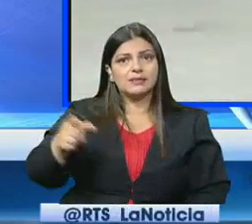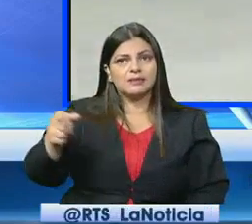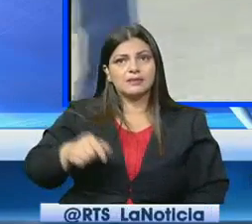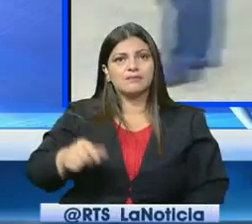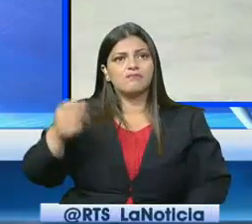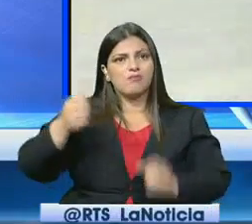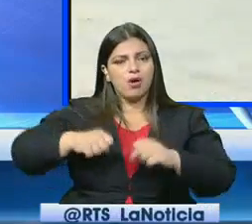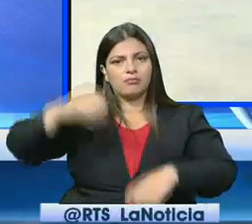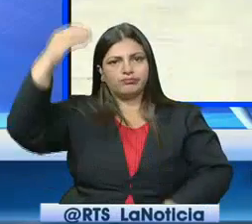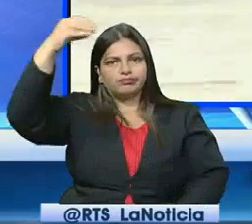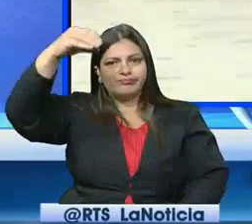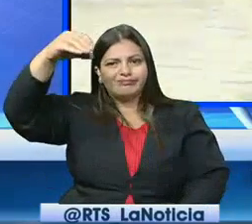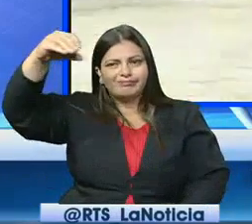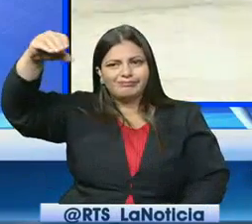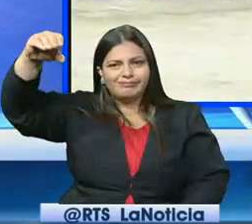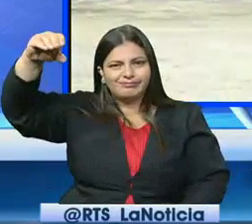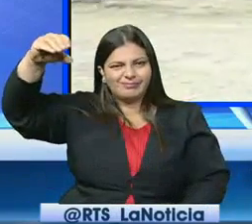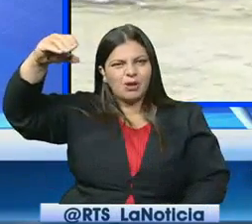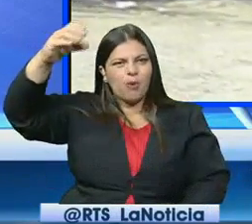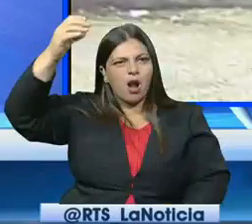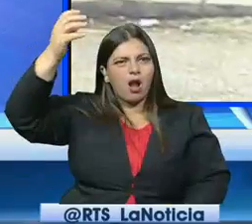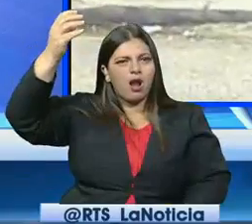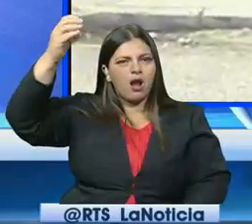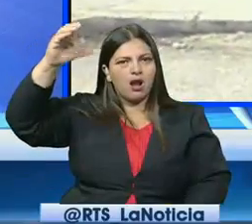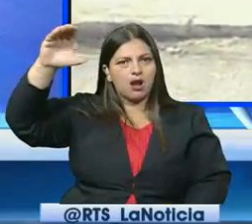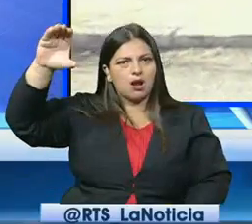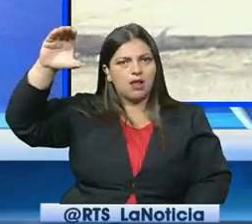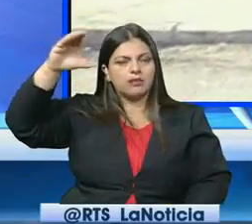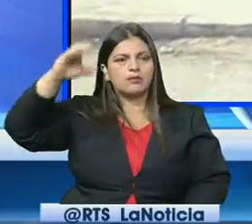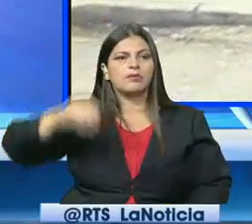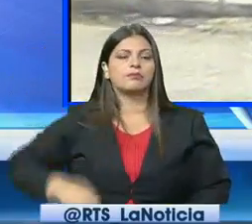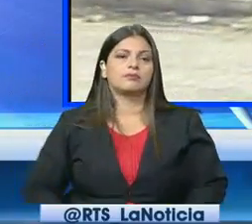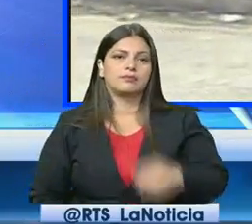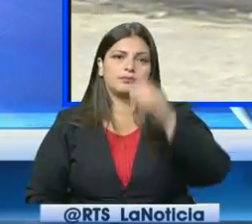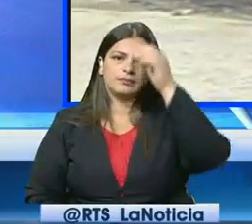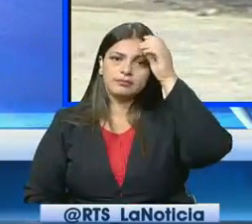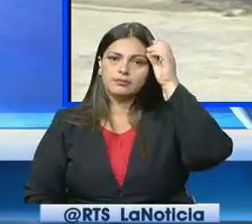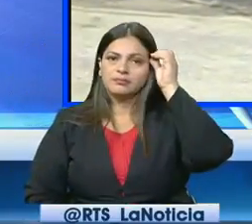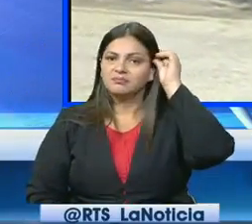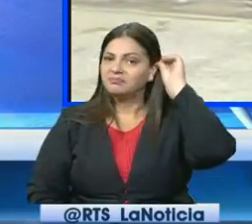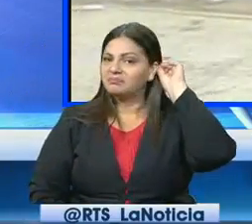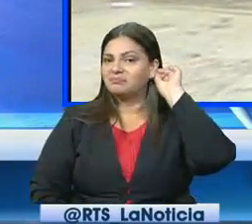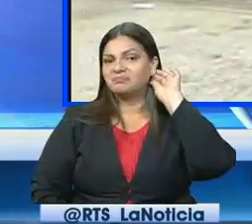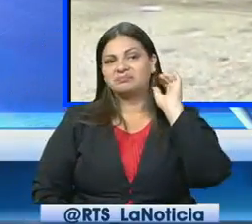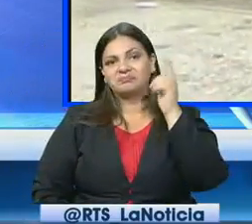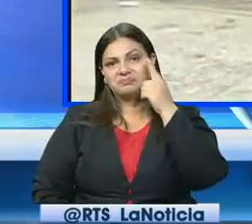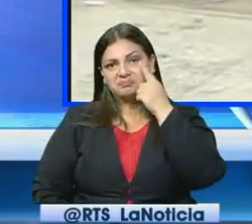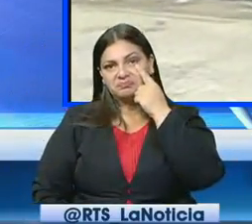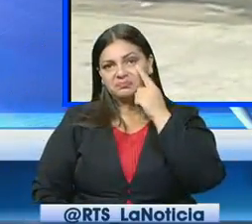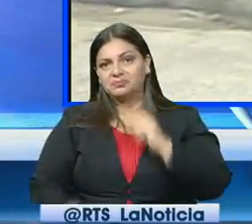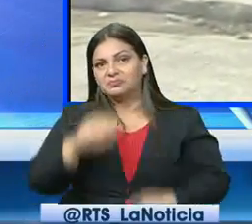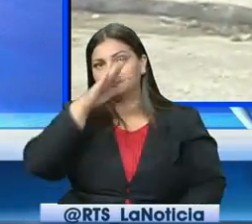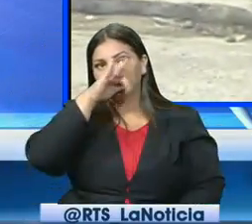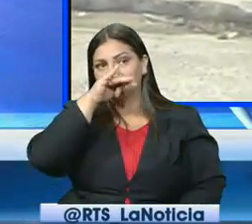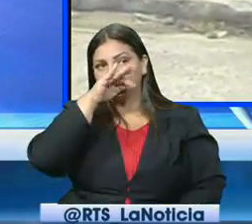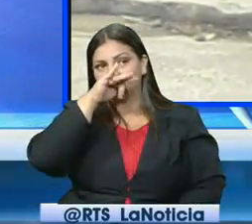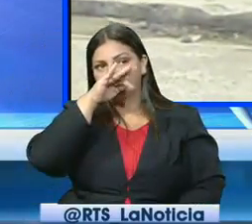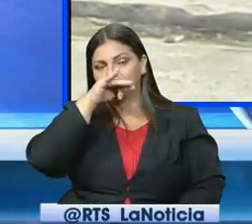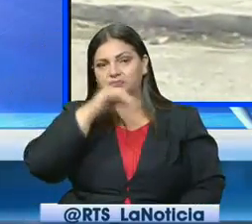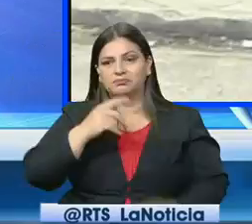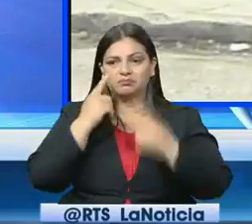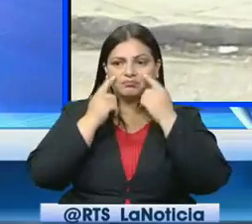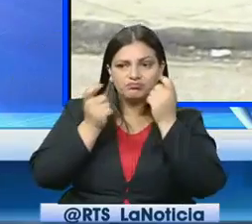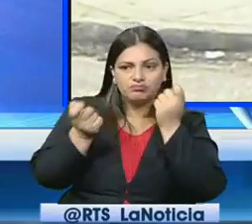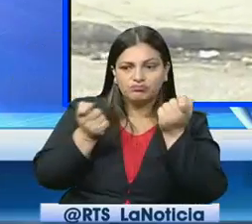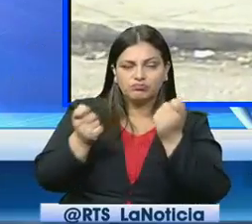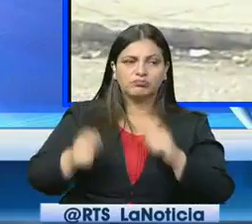ATM, sí, ejerza controles bastante fuertes después de diciembre, que tienen todavía plazo. Pero mientras tanto, sí pueden controlar, Rosalía.